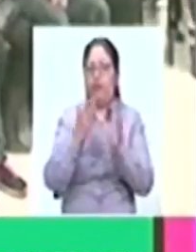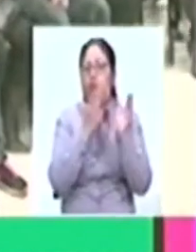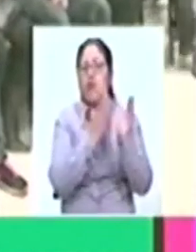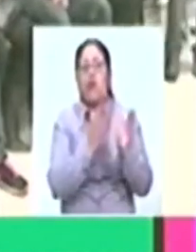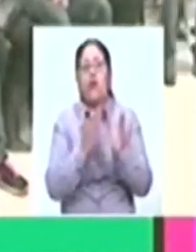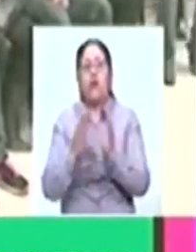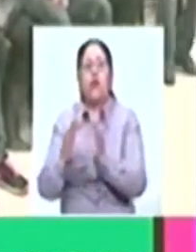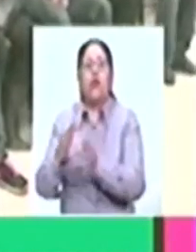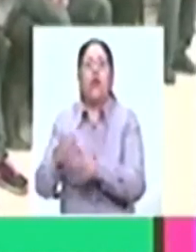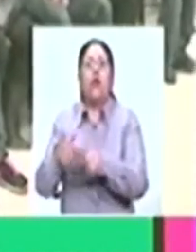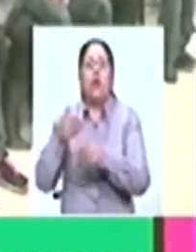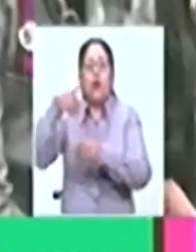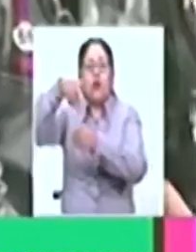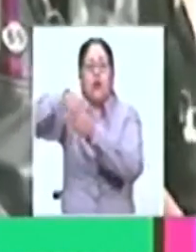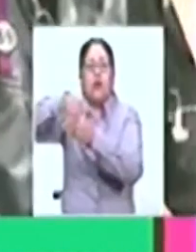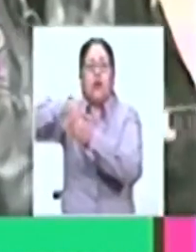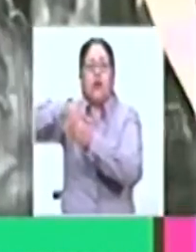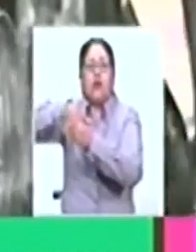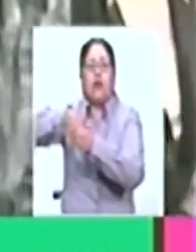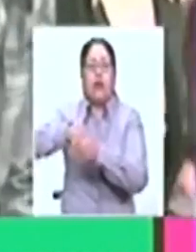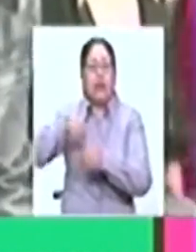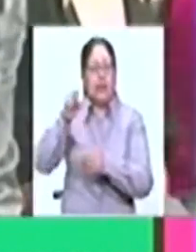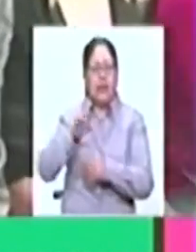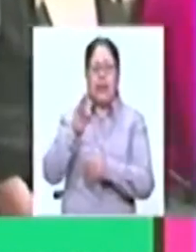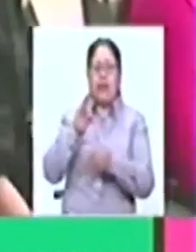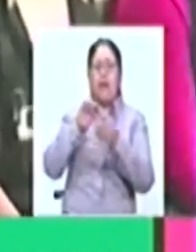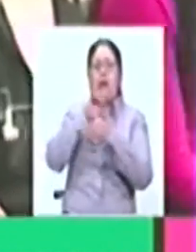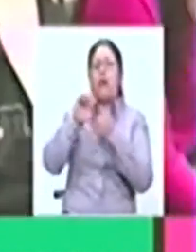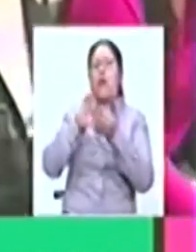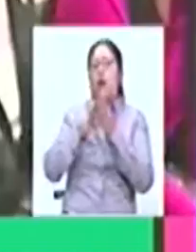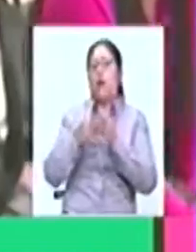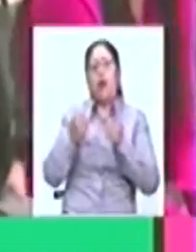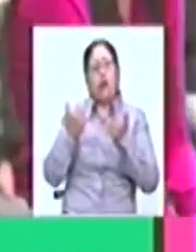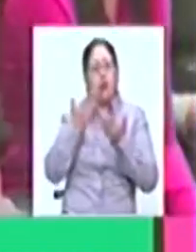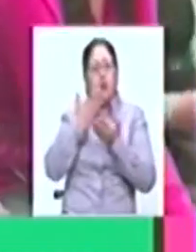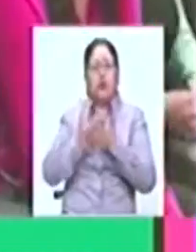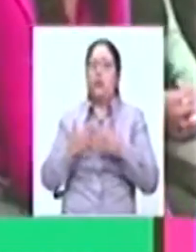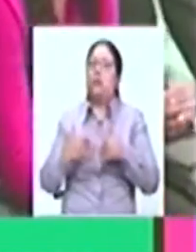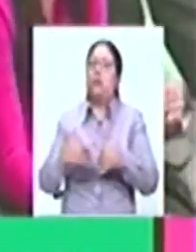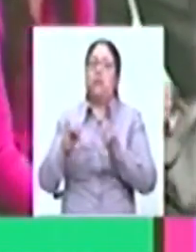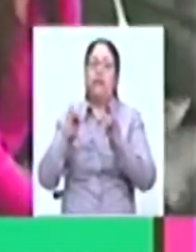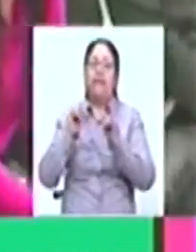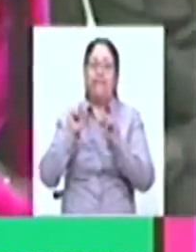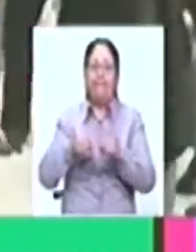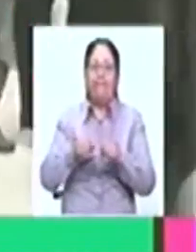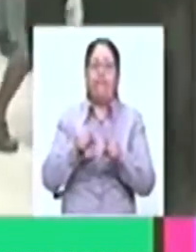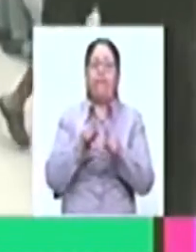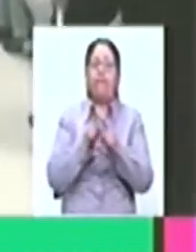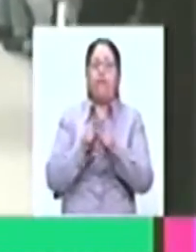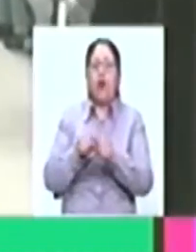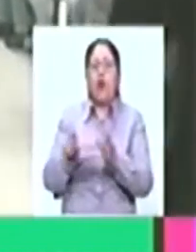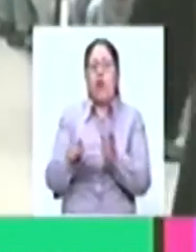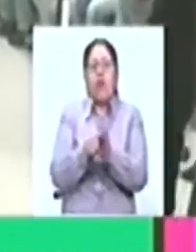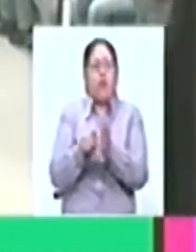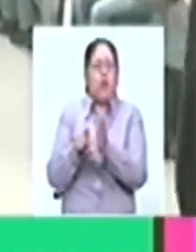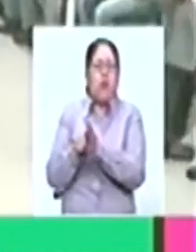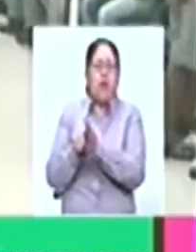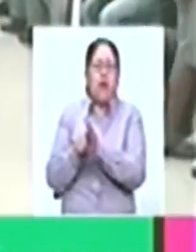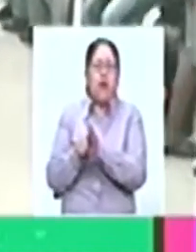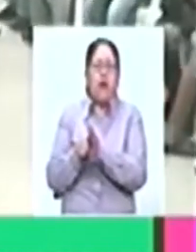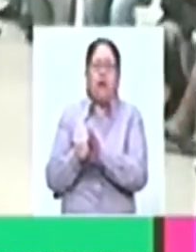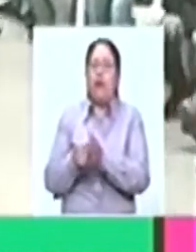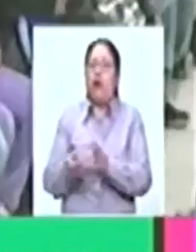proceso electoral central transcurra de manera aislada y que no tengan una incidencia negativa sobre la